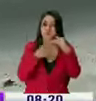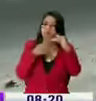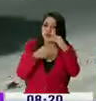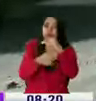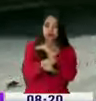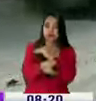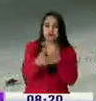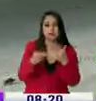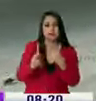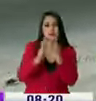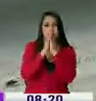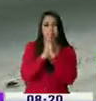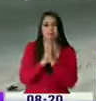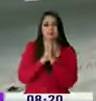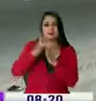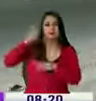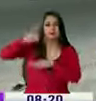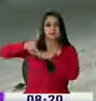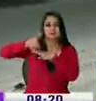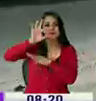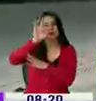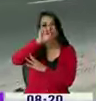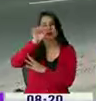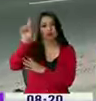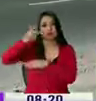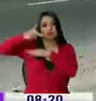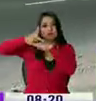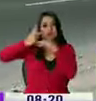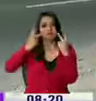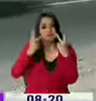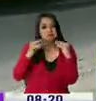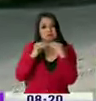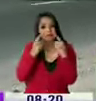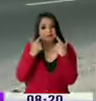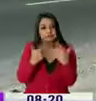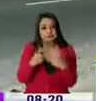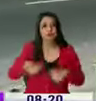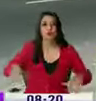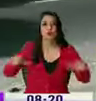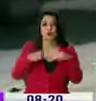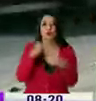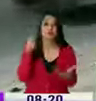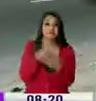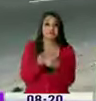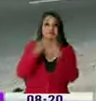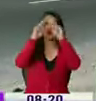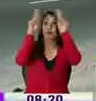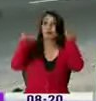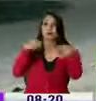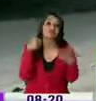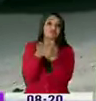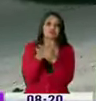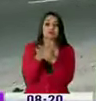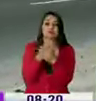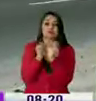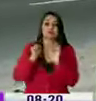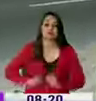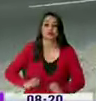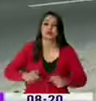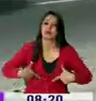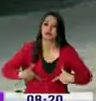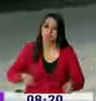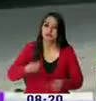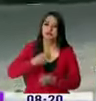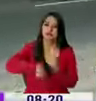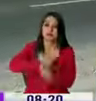de atención a las cámaras del ECU 911 para que estén más pendientes en estas zonas cuando se produzcan este tipo de accidentes, para que sí se puedan reportar